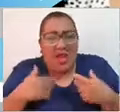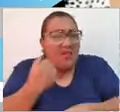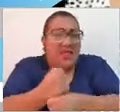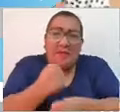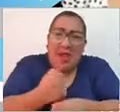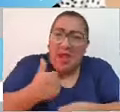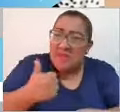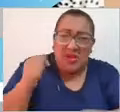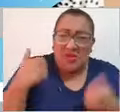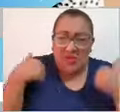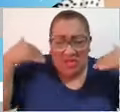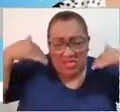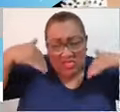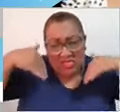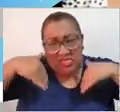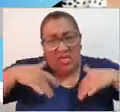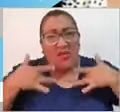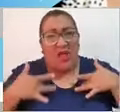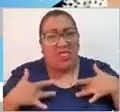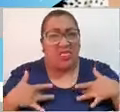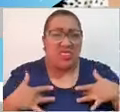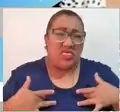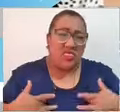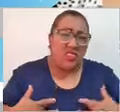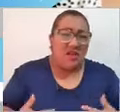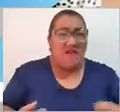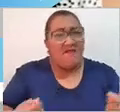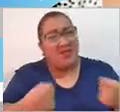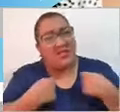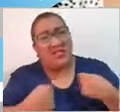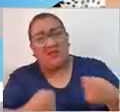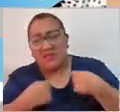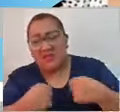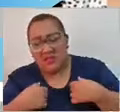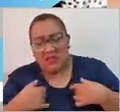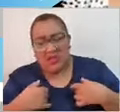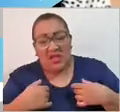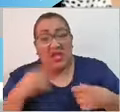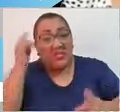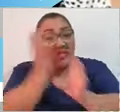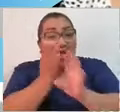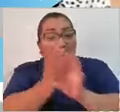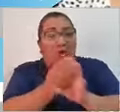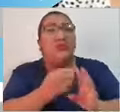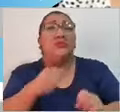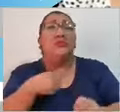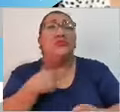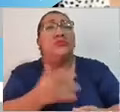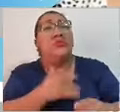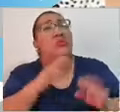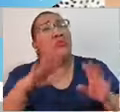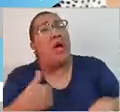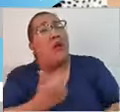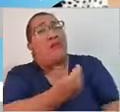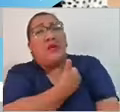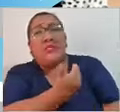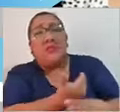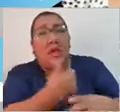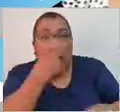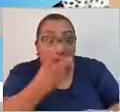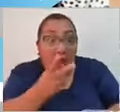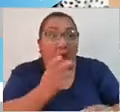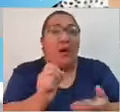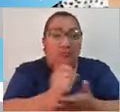incluso la baja autoestima, indicadores que coadyuvarían dentro del proceso de investigación. Por ello,